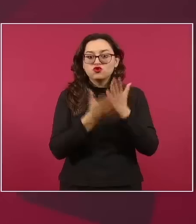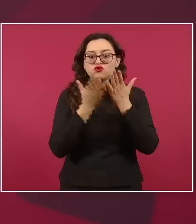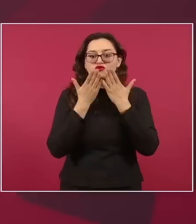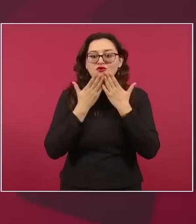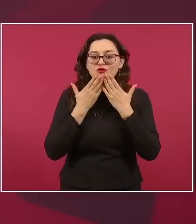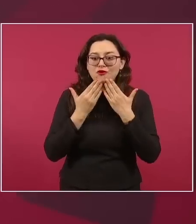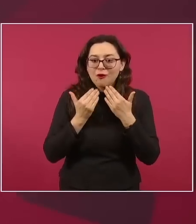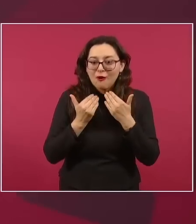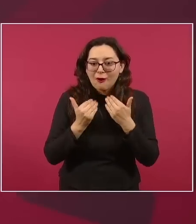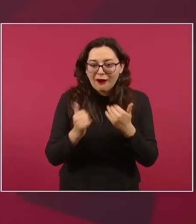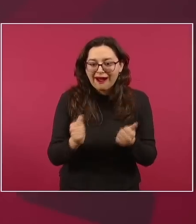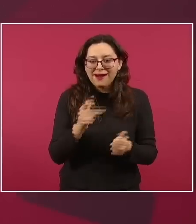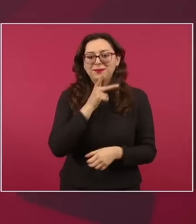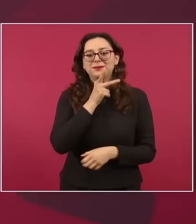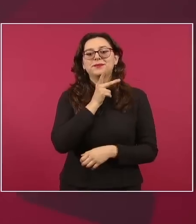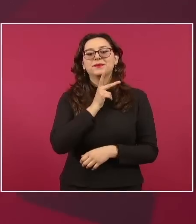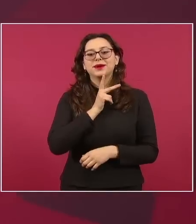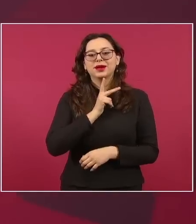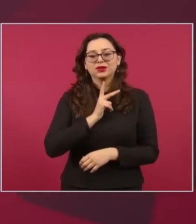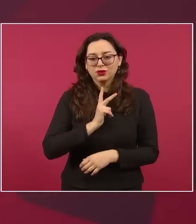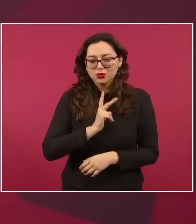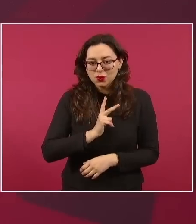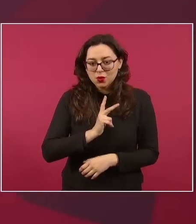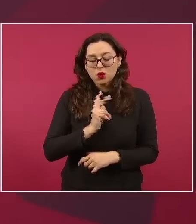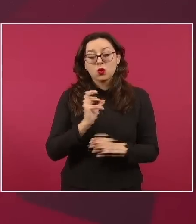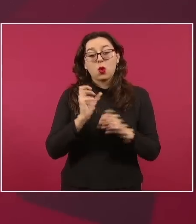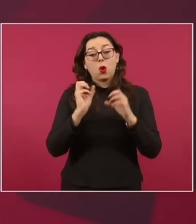mucho extraerlo, decidimos